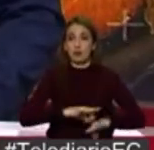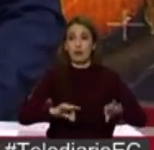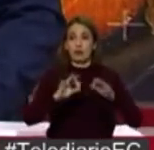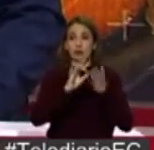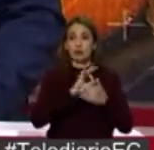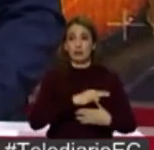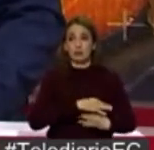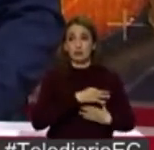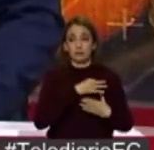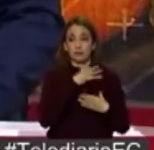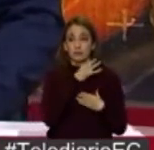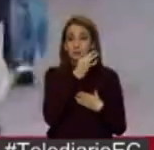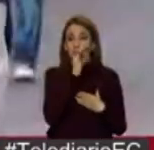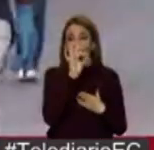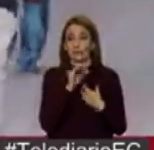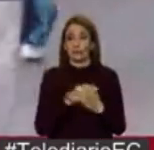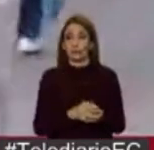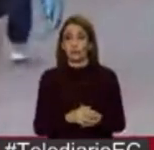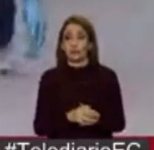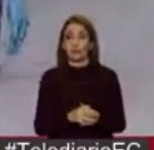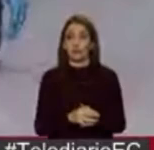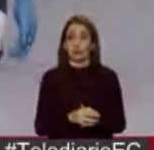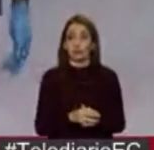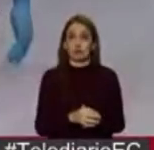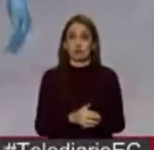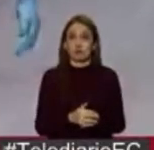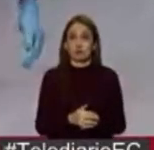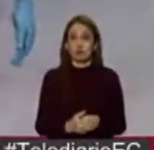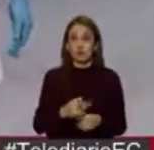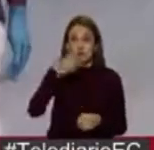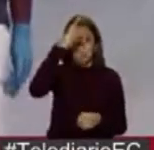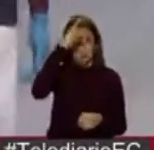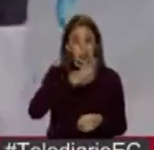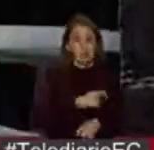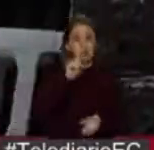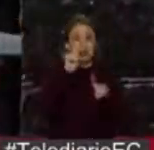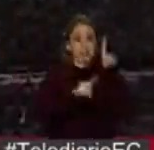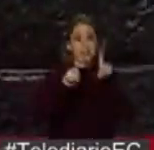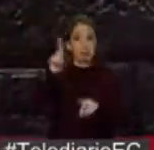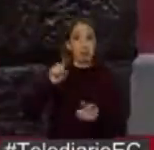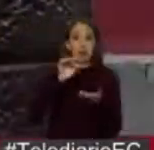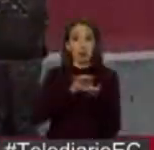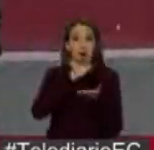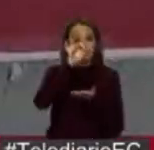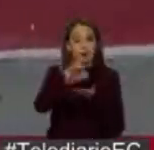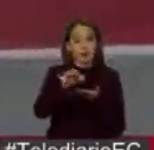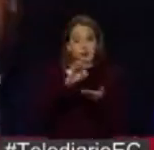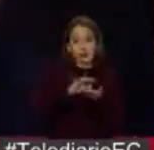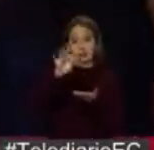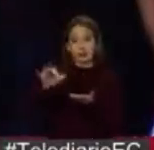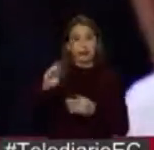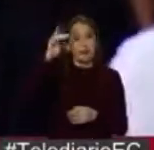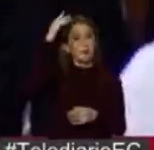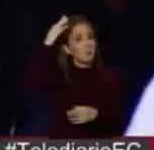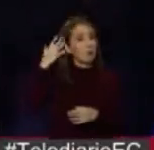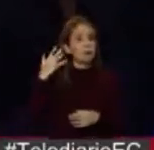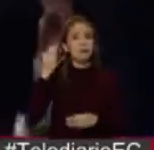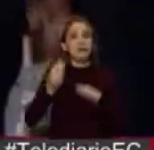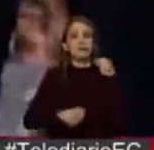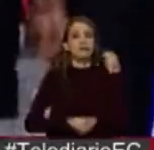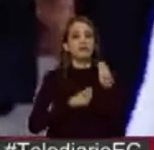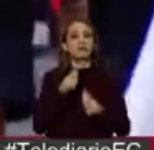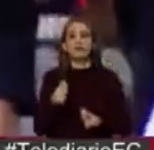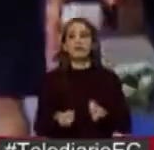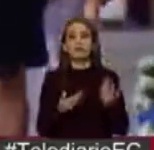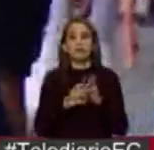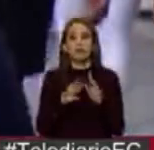virus. Con la decisión de la mayoría de los cantones del país de pasar a semáforo amarillo, las personas deben retomar nuevamente